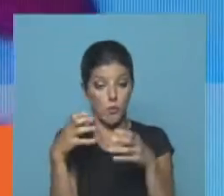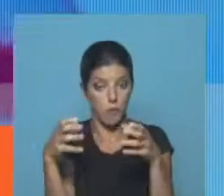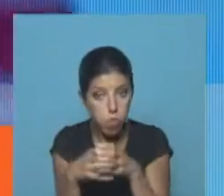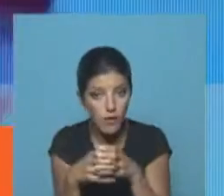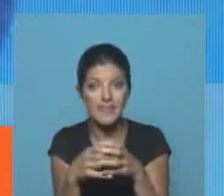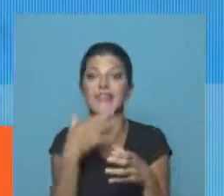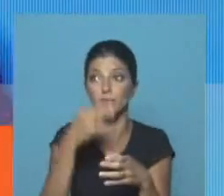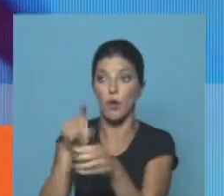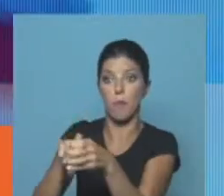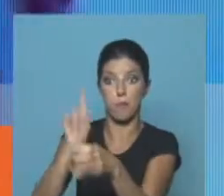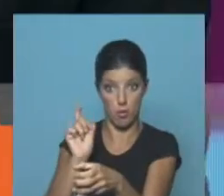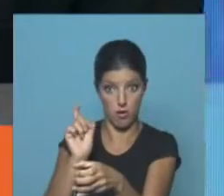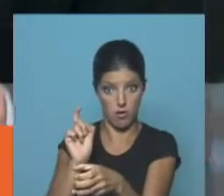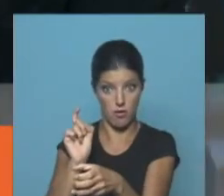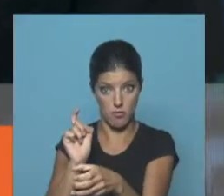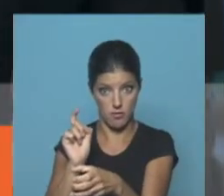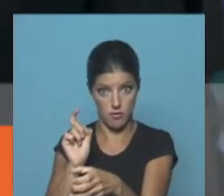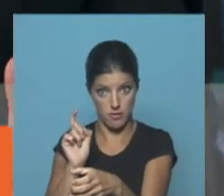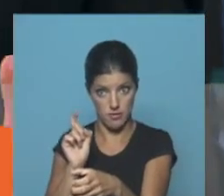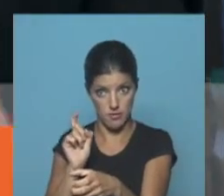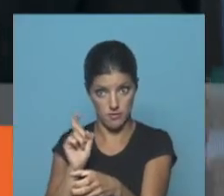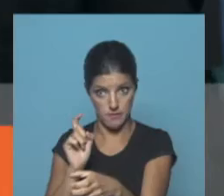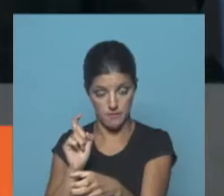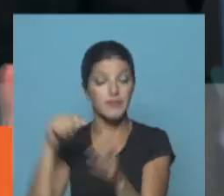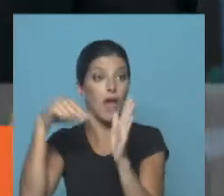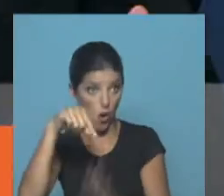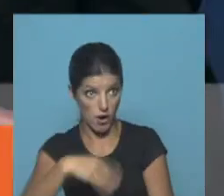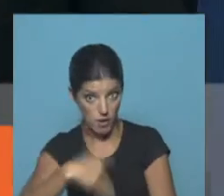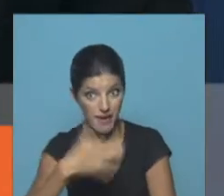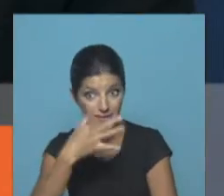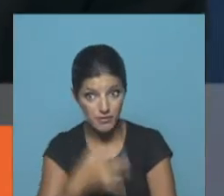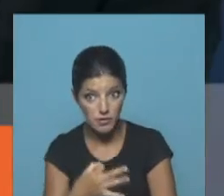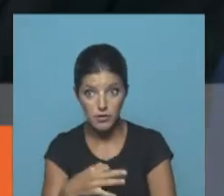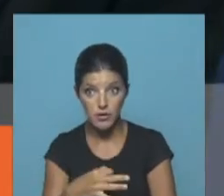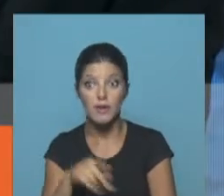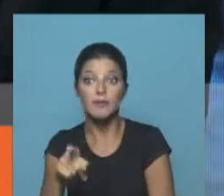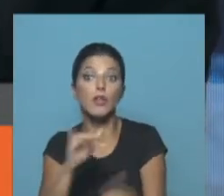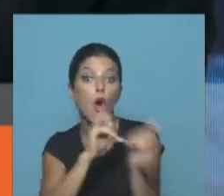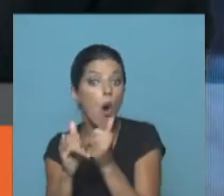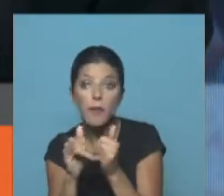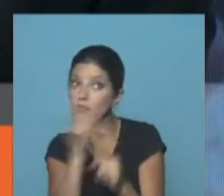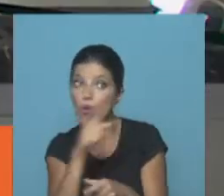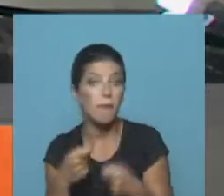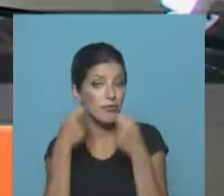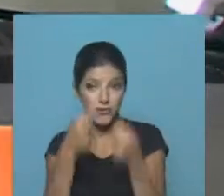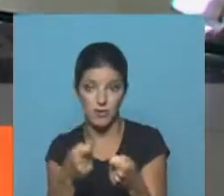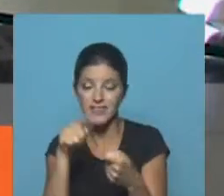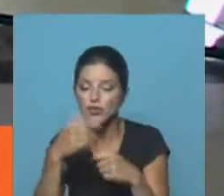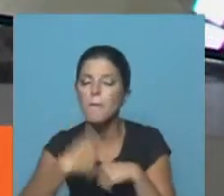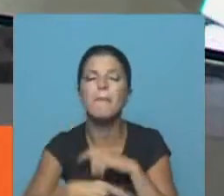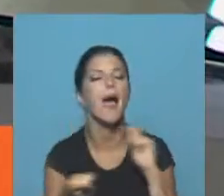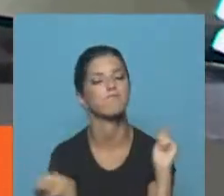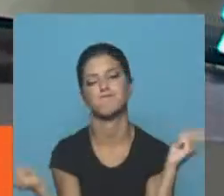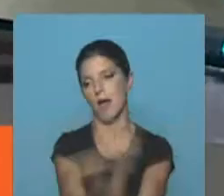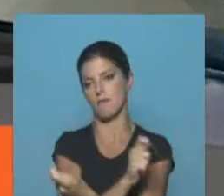encima el grueso de los que ahora toman las decisiones electorales, que son los millennials, no salieron a votar. Y eso va a cambiar necesariamente. Nadie de los